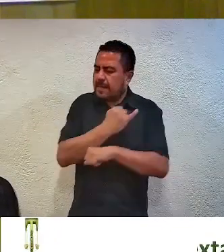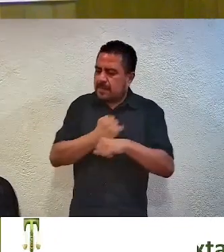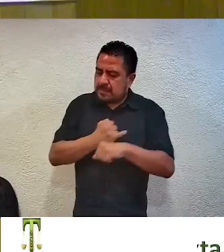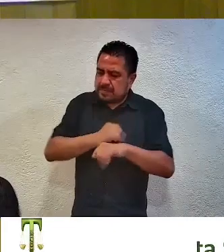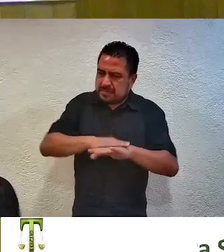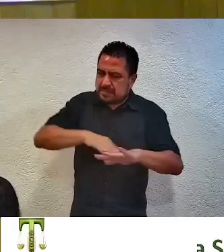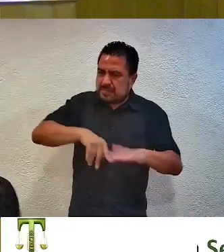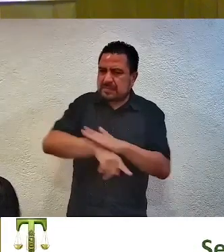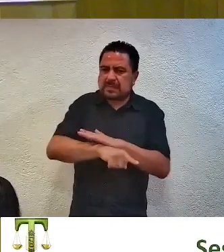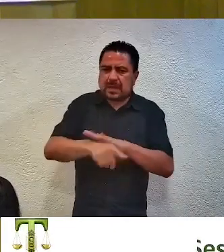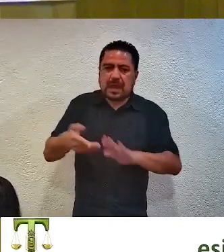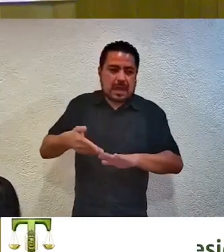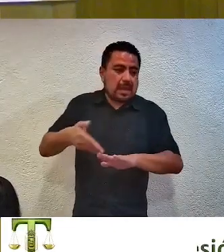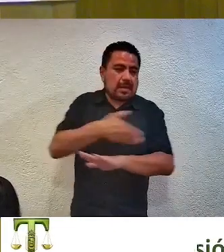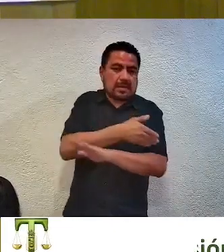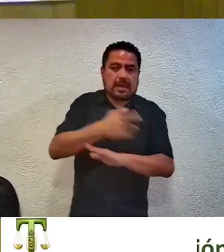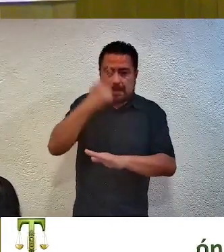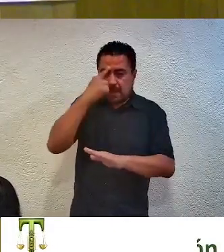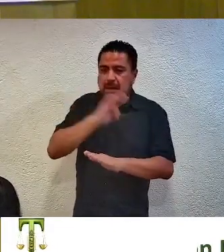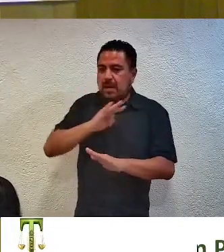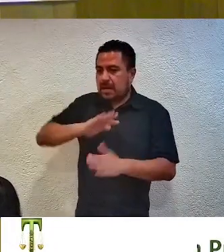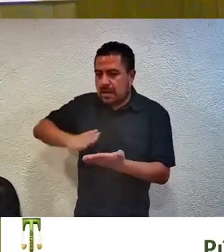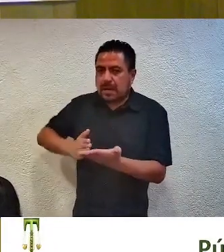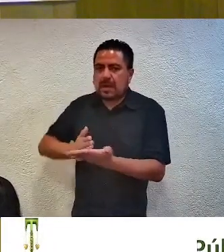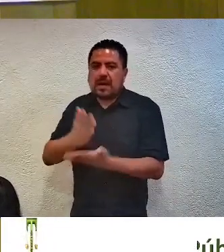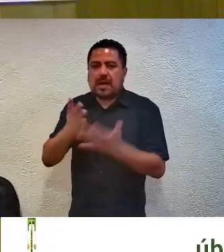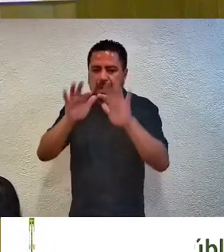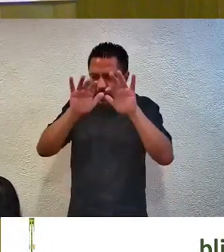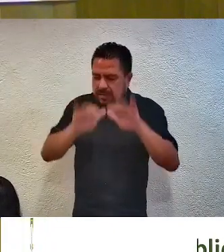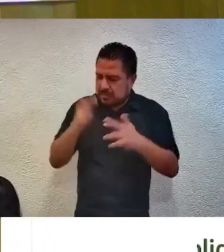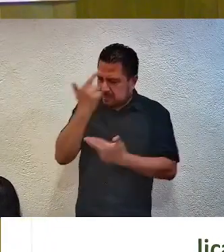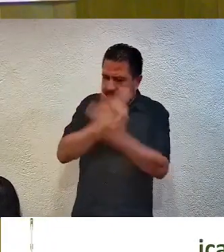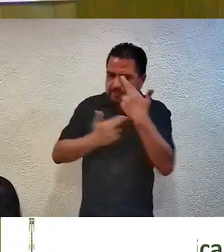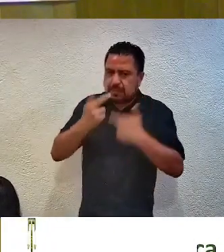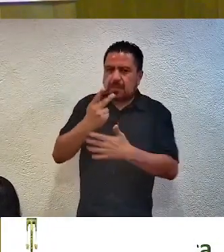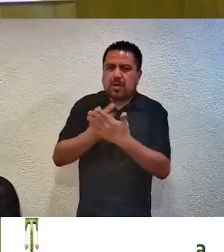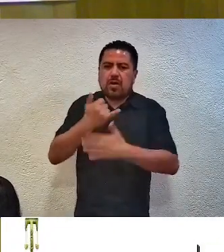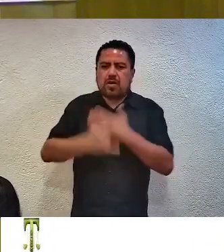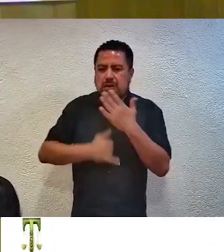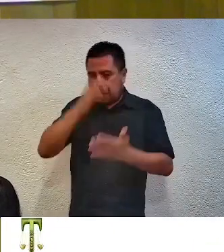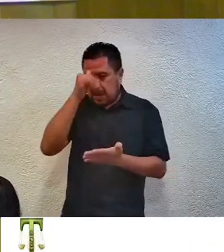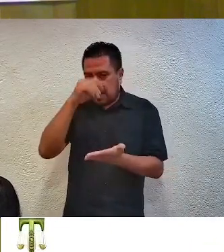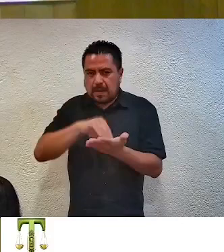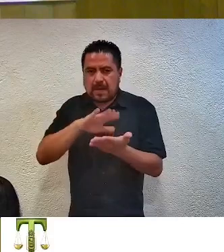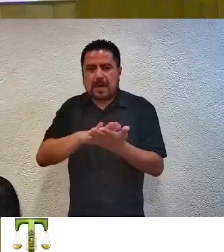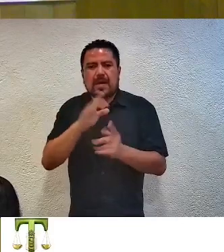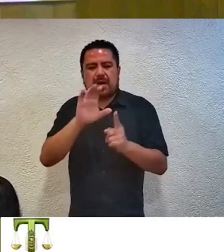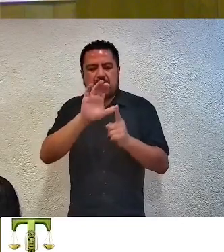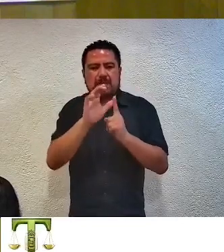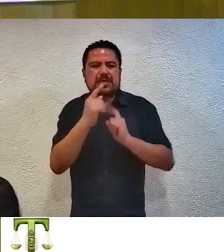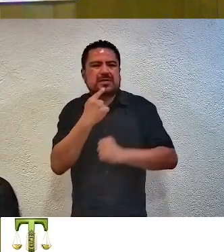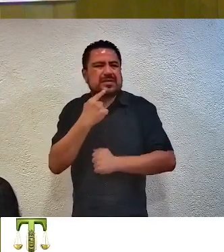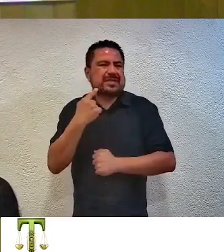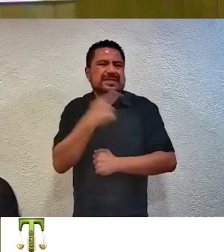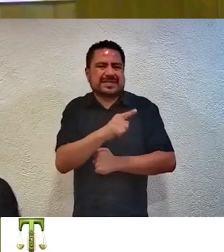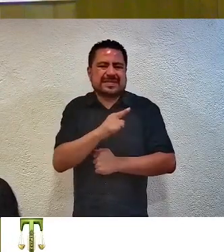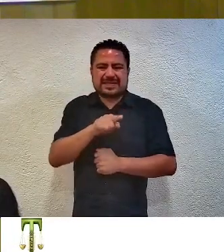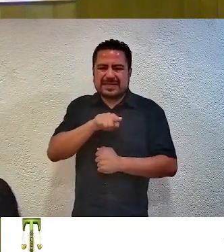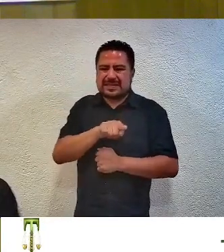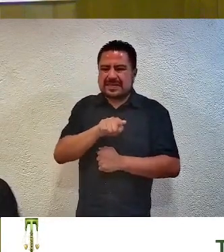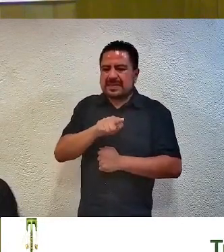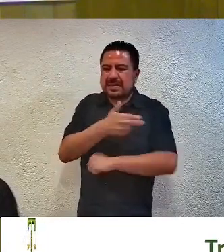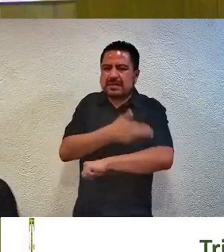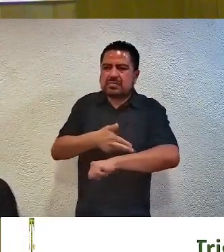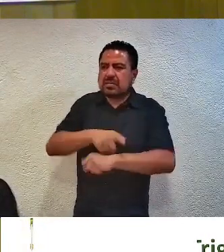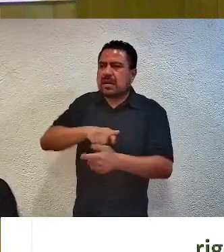preliminar a fin de estar en condiciones de proceder a la elaboración y remisión del proyecto de acuerdo a la Comisión de Quejas y Denuncias, diligencias que